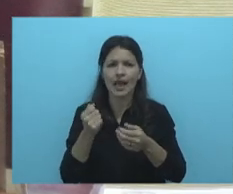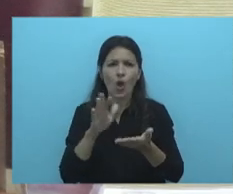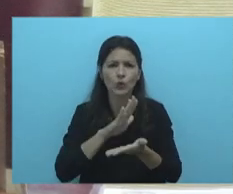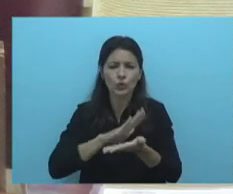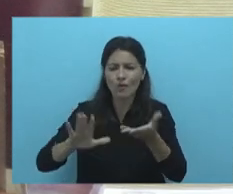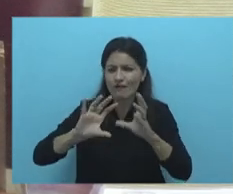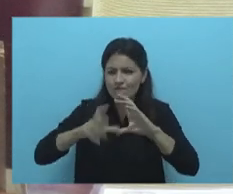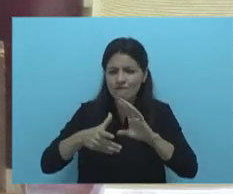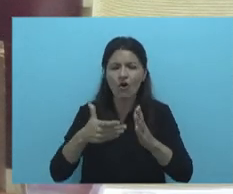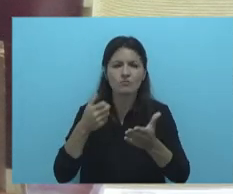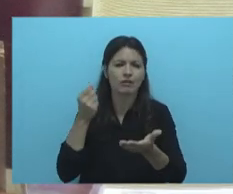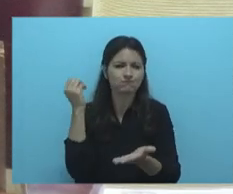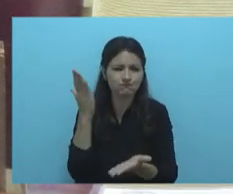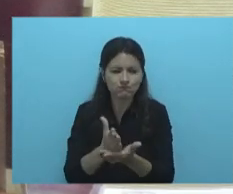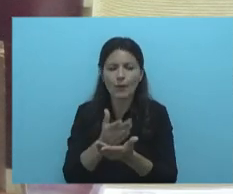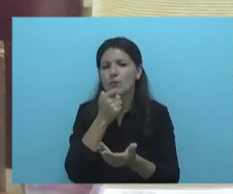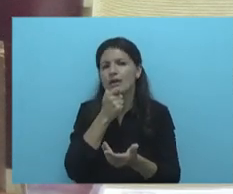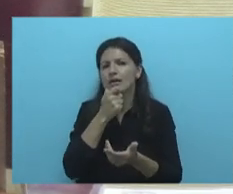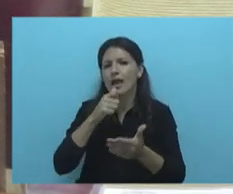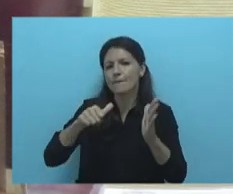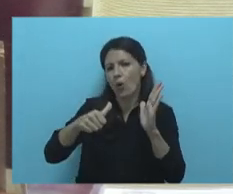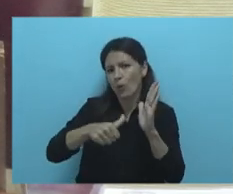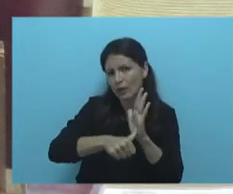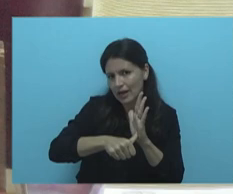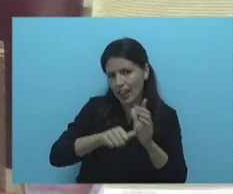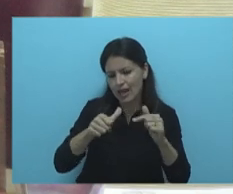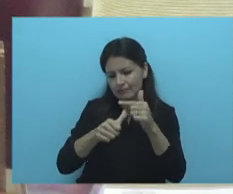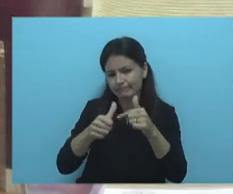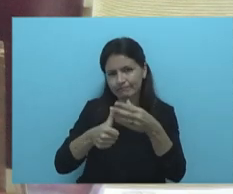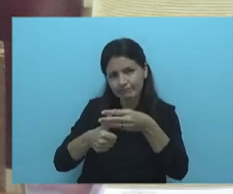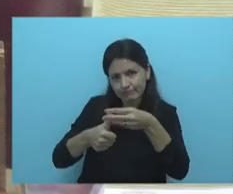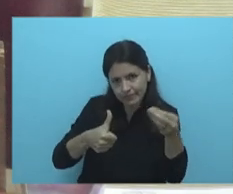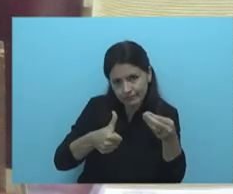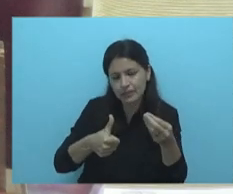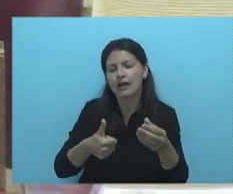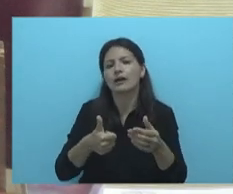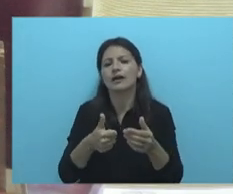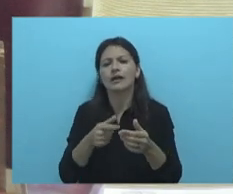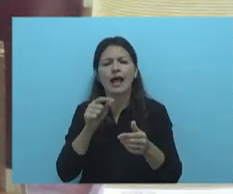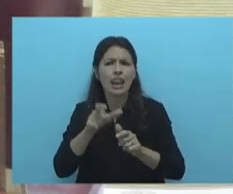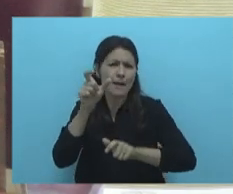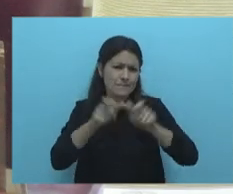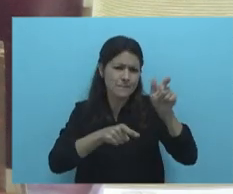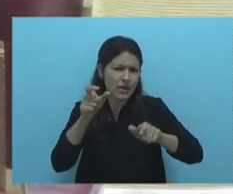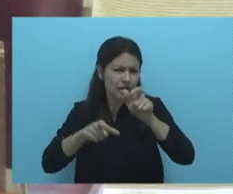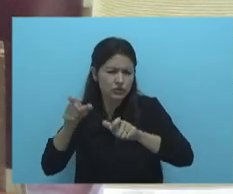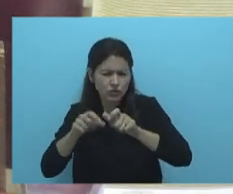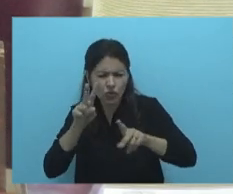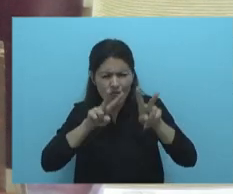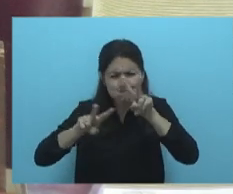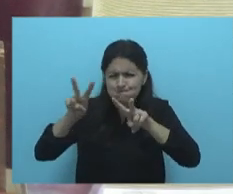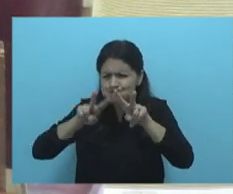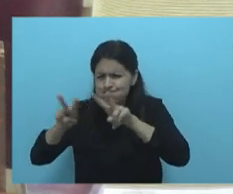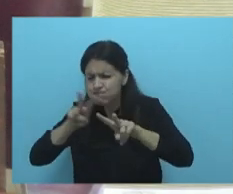para garantizar la huella digital, que es el camino que recorre el delincuente a través del ciberespacio